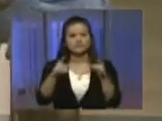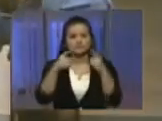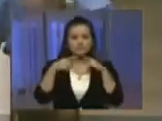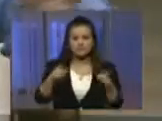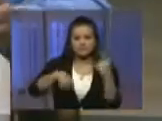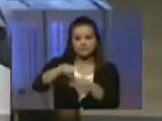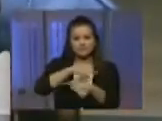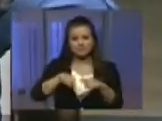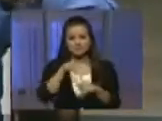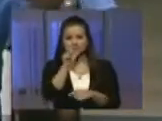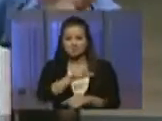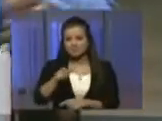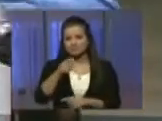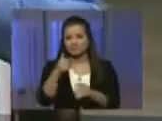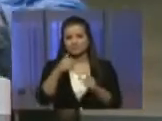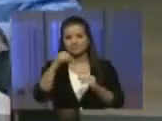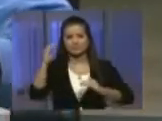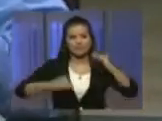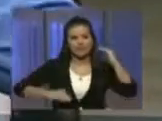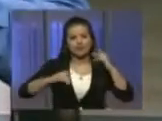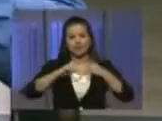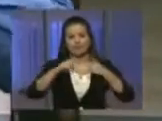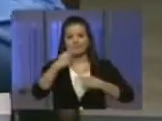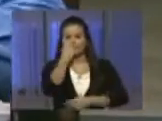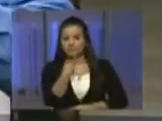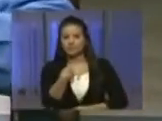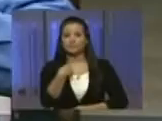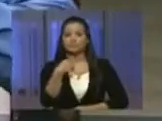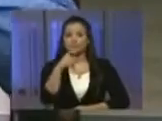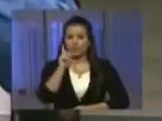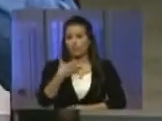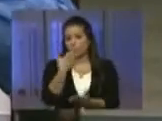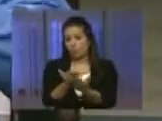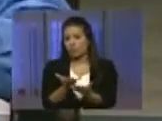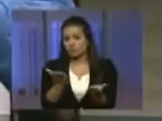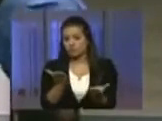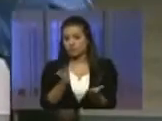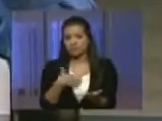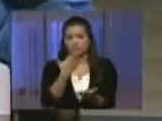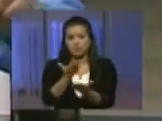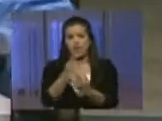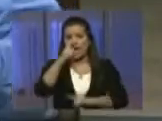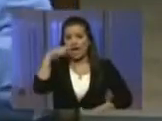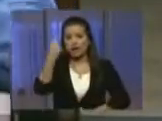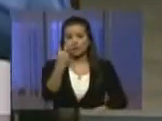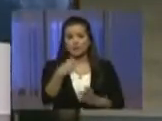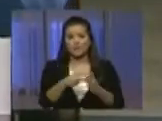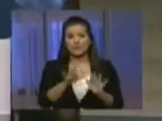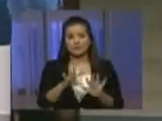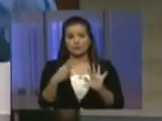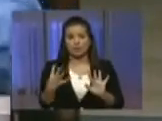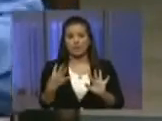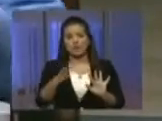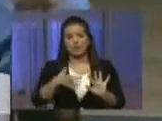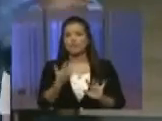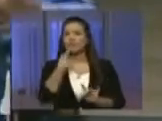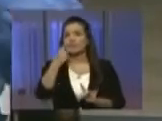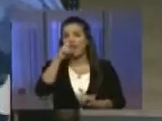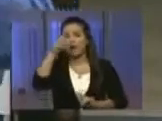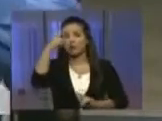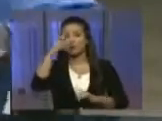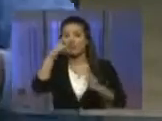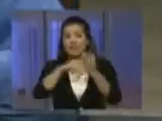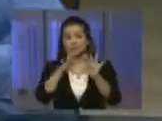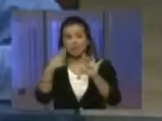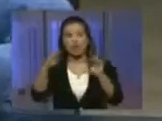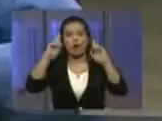de desigualdad de miseria de pobreza y ya nos podemos proponer para el año 2019 miseria cero y